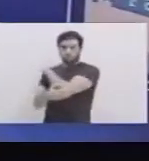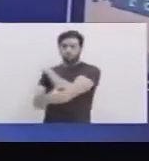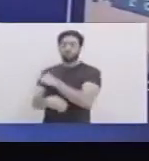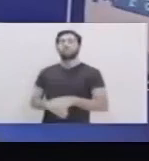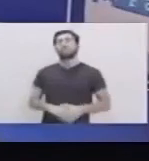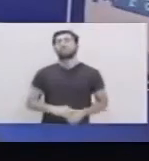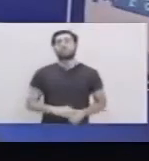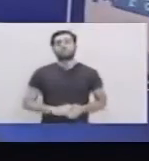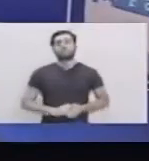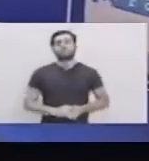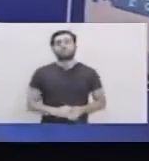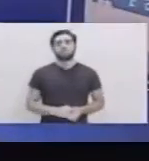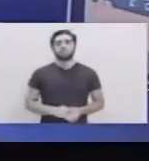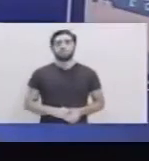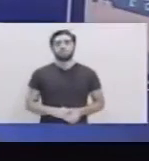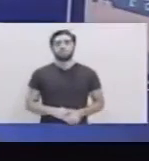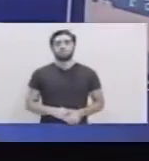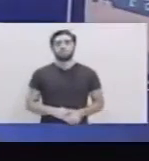Cambio.